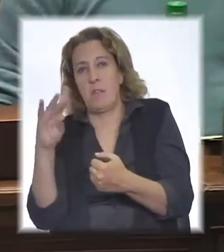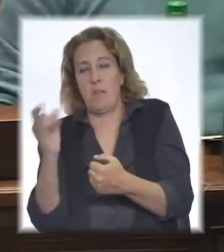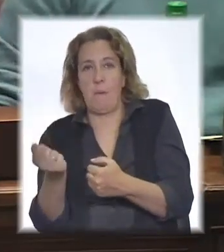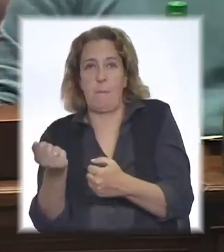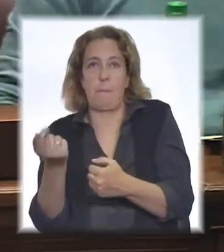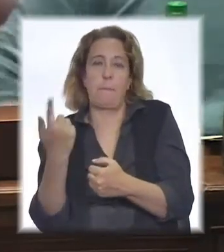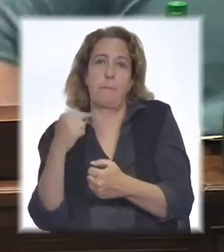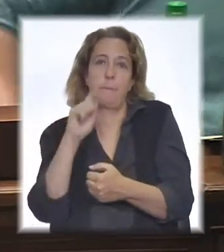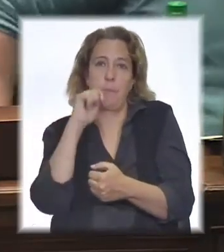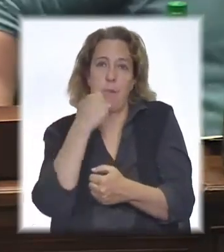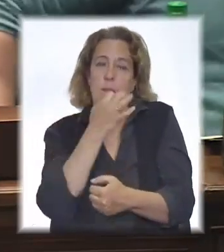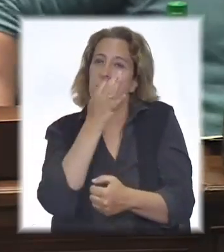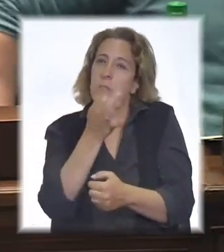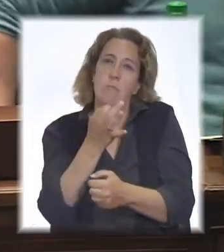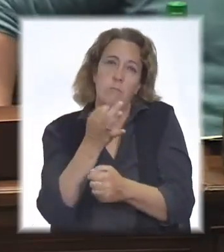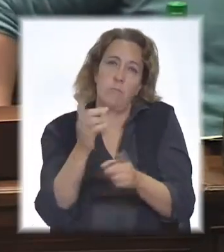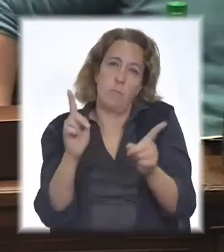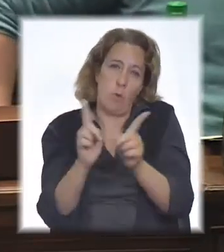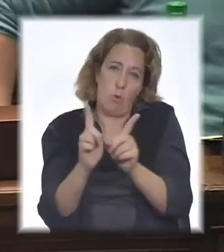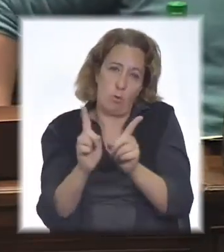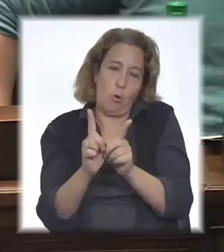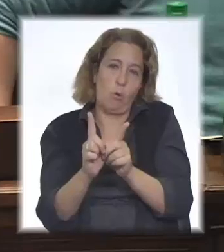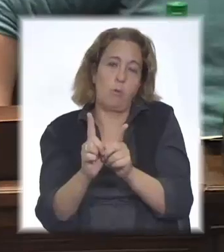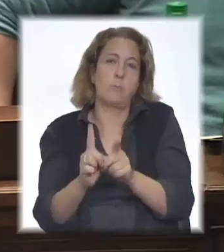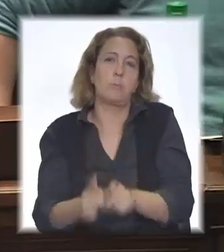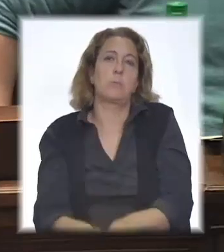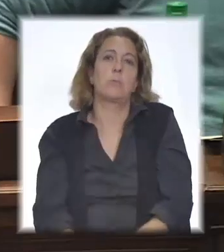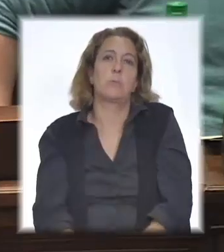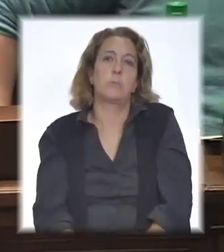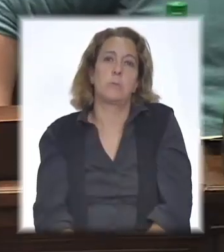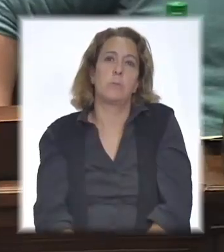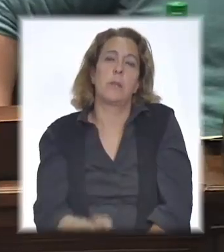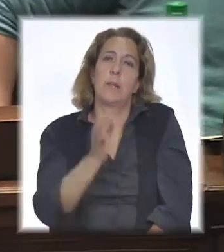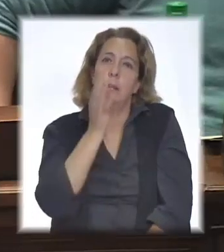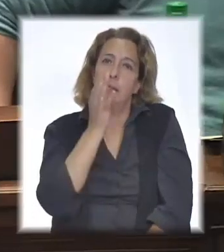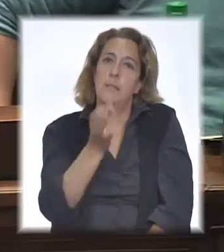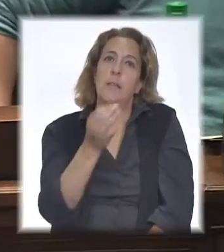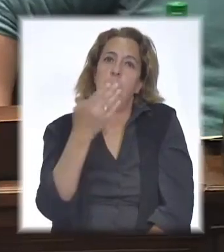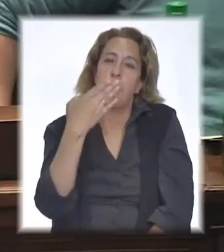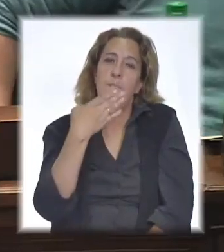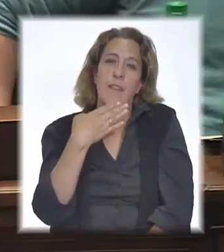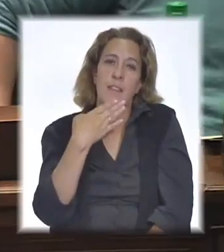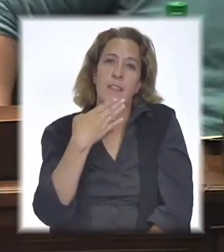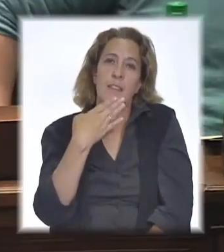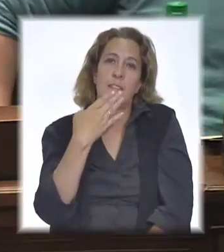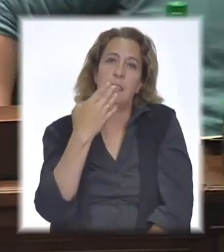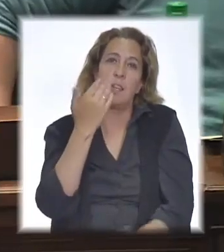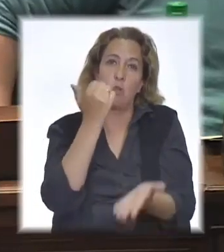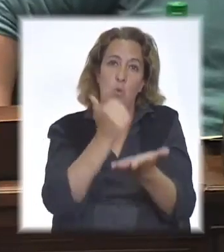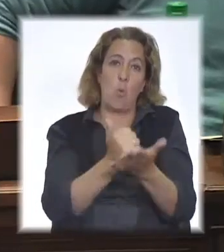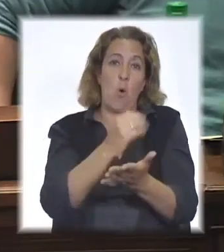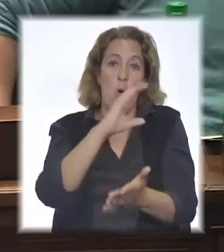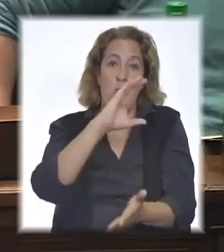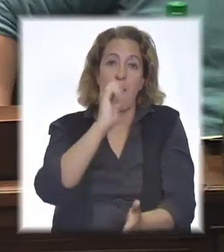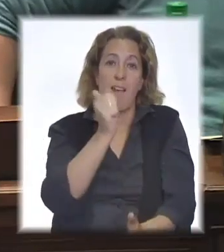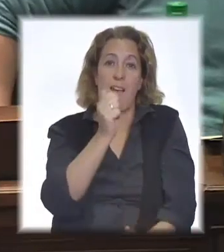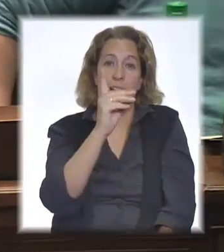mencionar una anécdota muy muy breve presidente dice que benedetti estuvo en cádiz